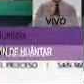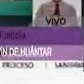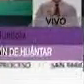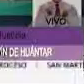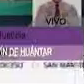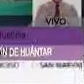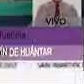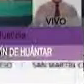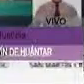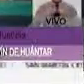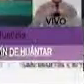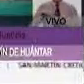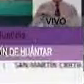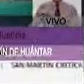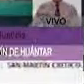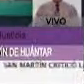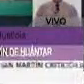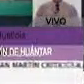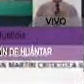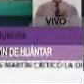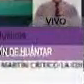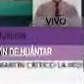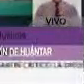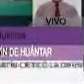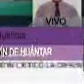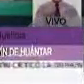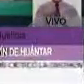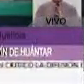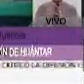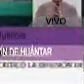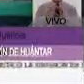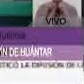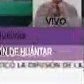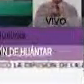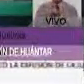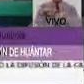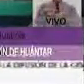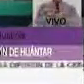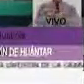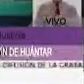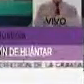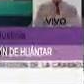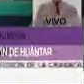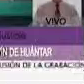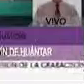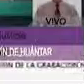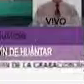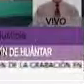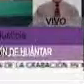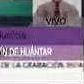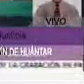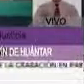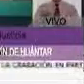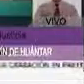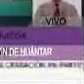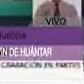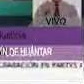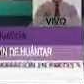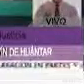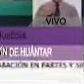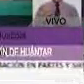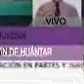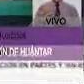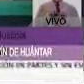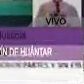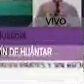también se involucra al Poder Judicial. Es decir, es todo el Estado el que es llevado a juicio. En sede nacional,